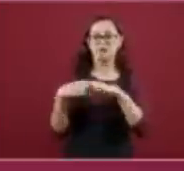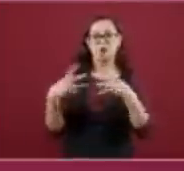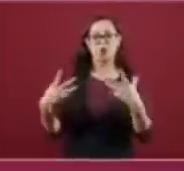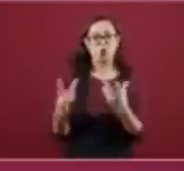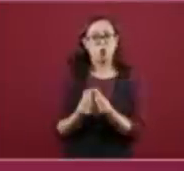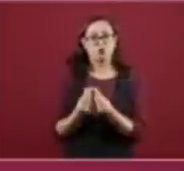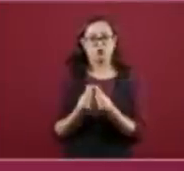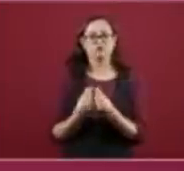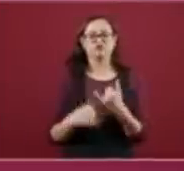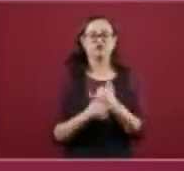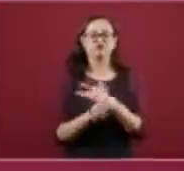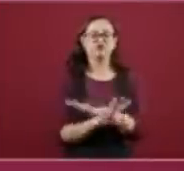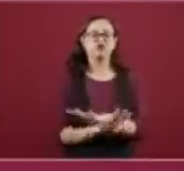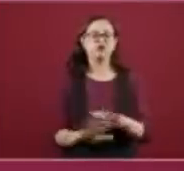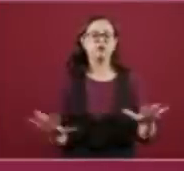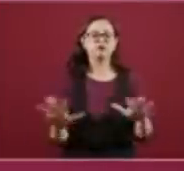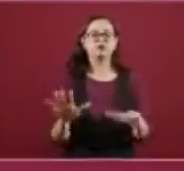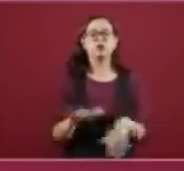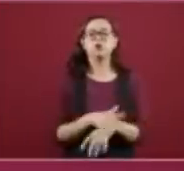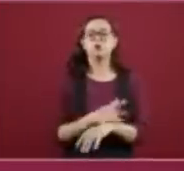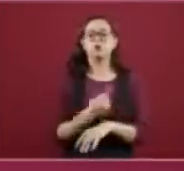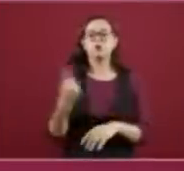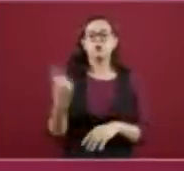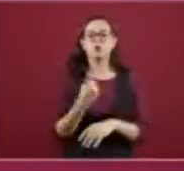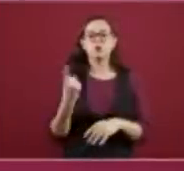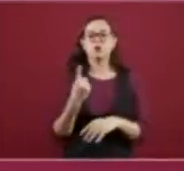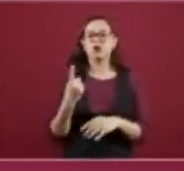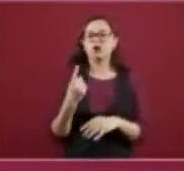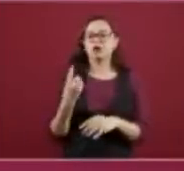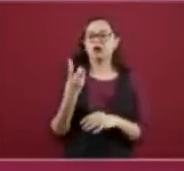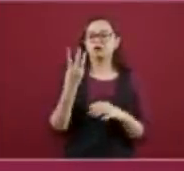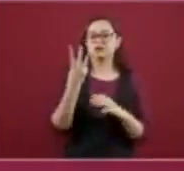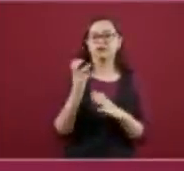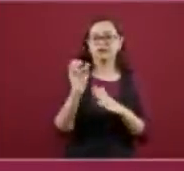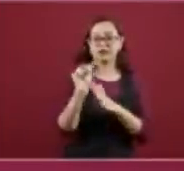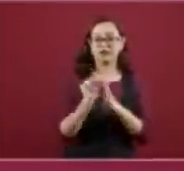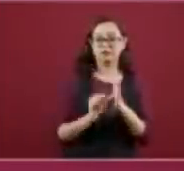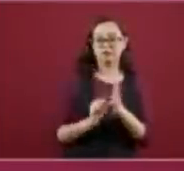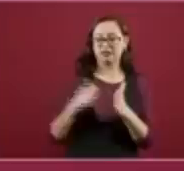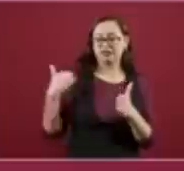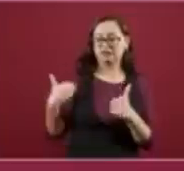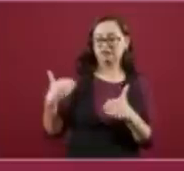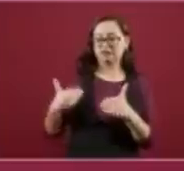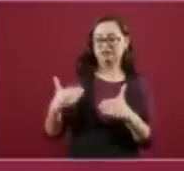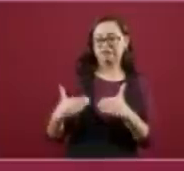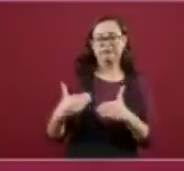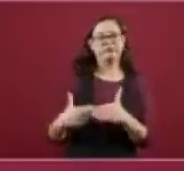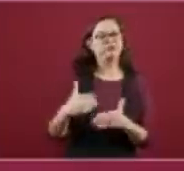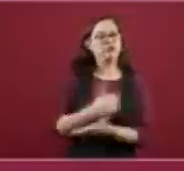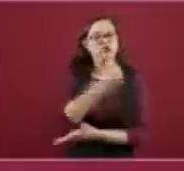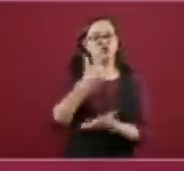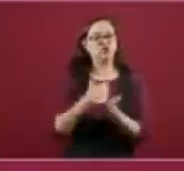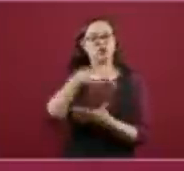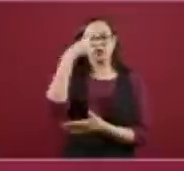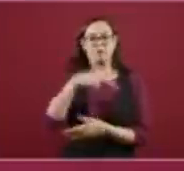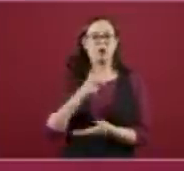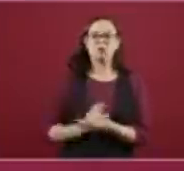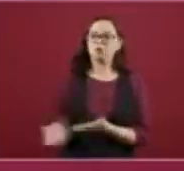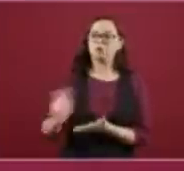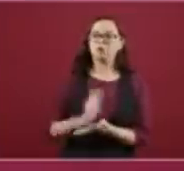porque los primeros tres meses el Gobierno de la Ciudad dio la pensión adulto mayor, como se venía dando, a 525